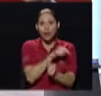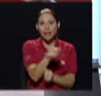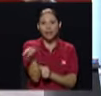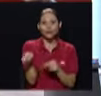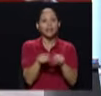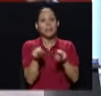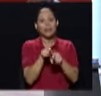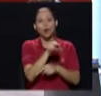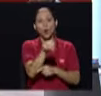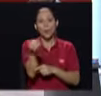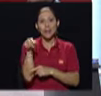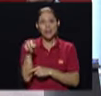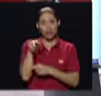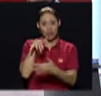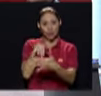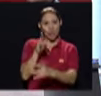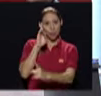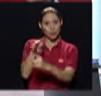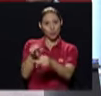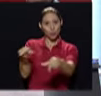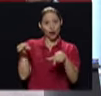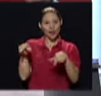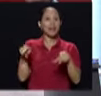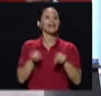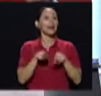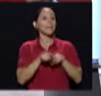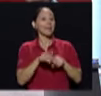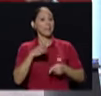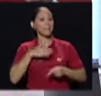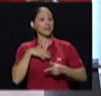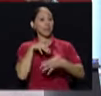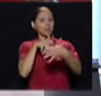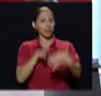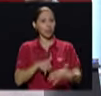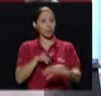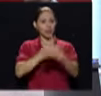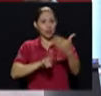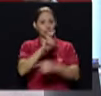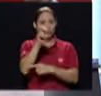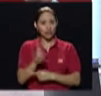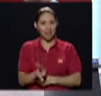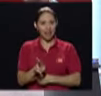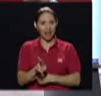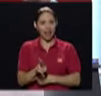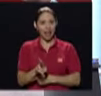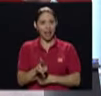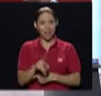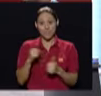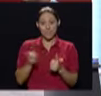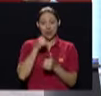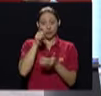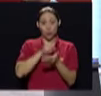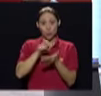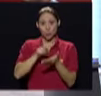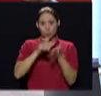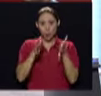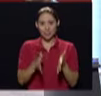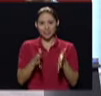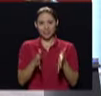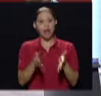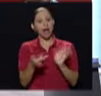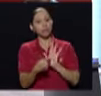estudiaron allá y la oportunidad también de tener a mis estudiantes de la Universidad de Costa Rica presentando como primeros autores en esta reunión.